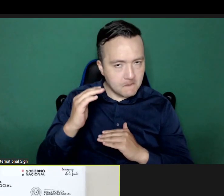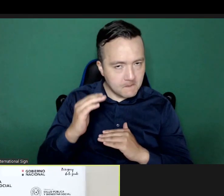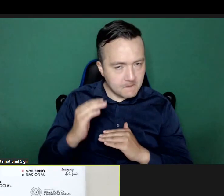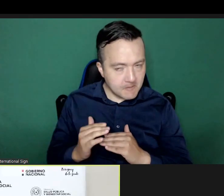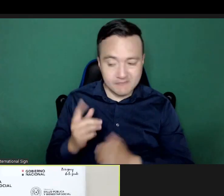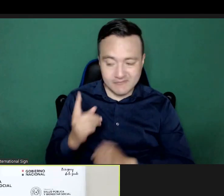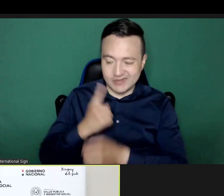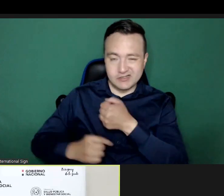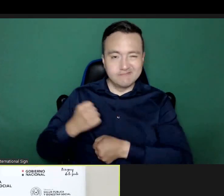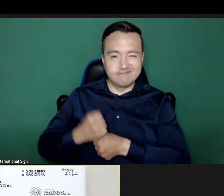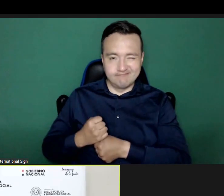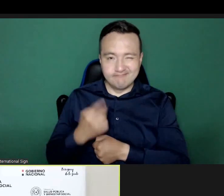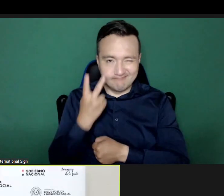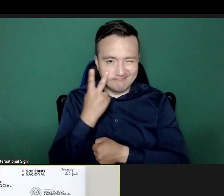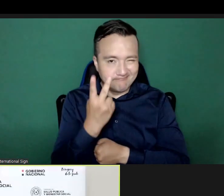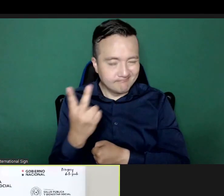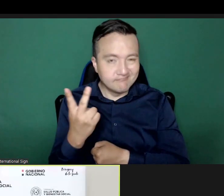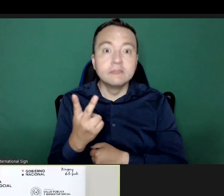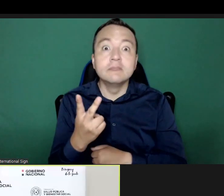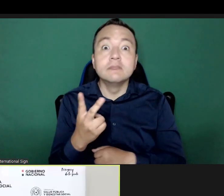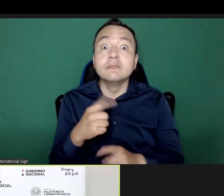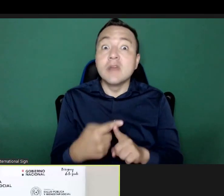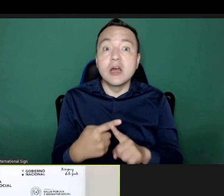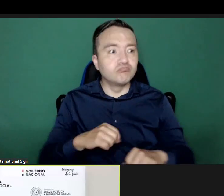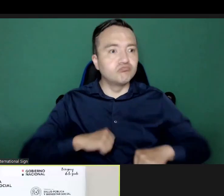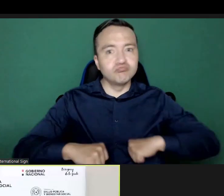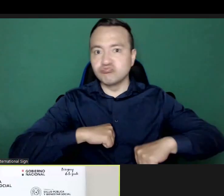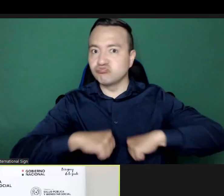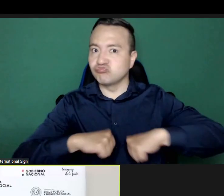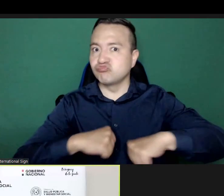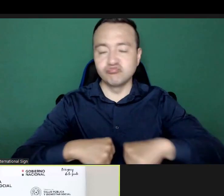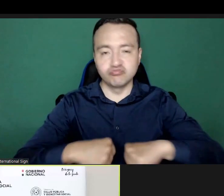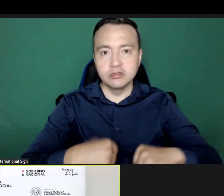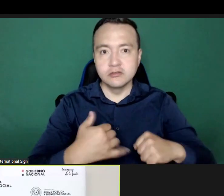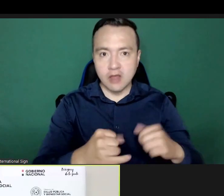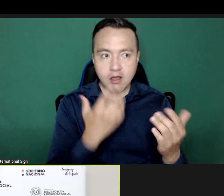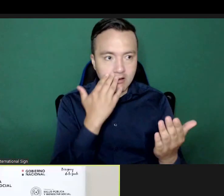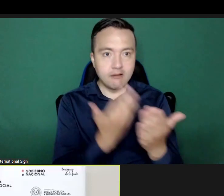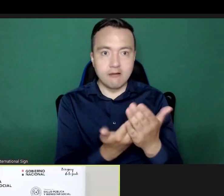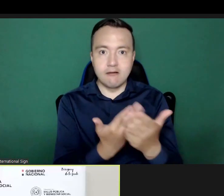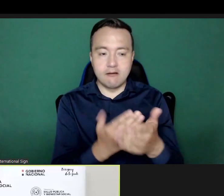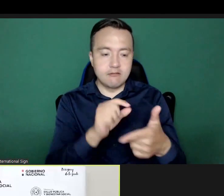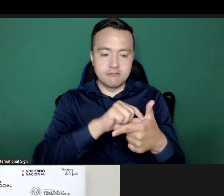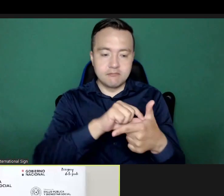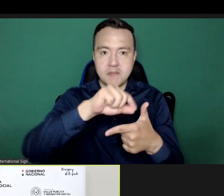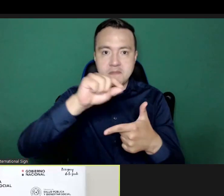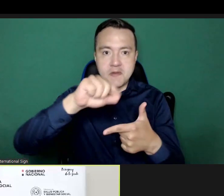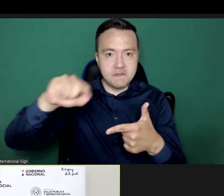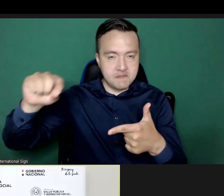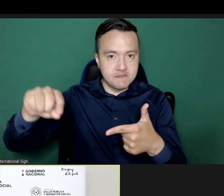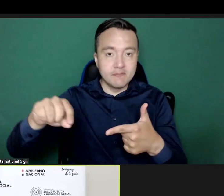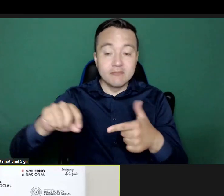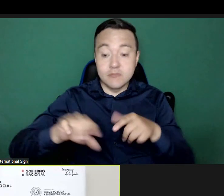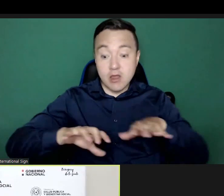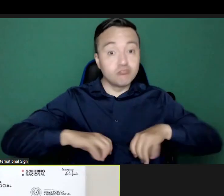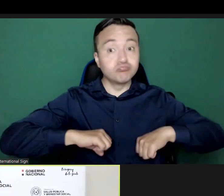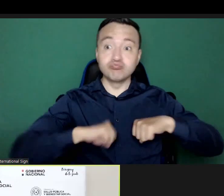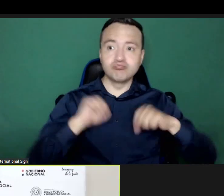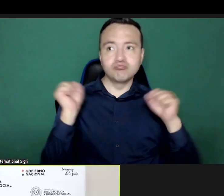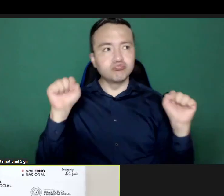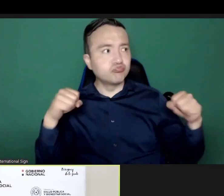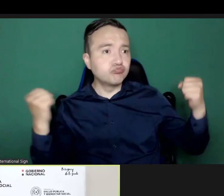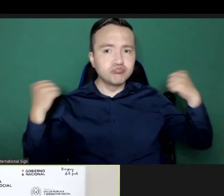con el tema de actividad física, tenemos indicadores muy interesantes que hablan de cómo los niveles de actividad física el año pasado no cambiaron de